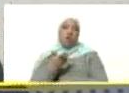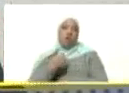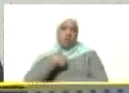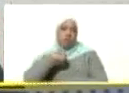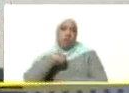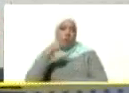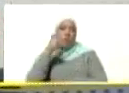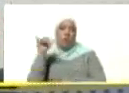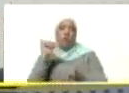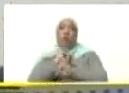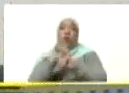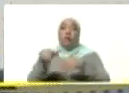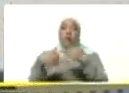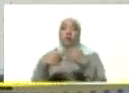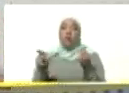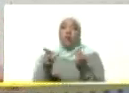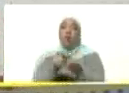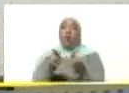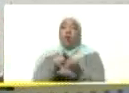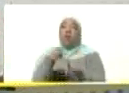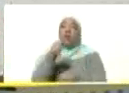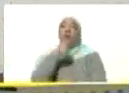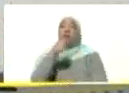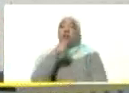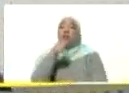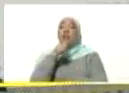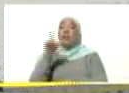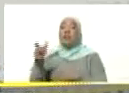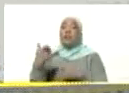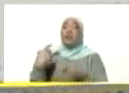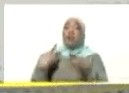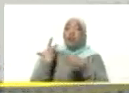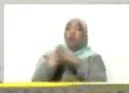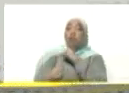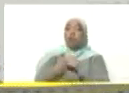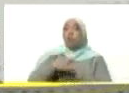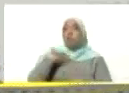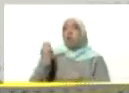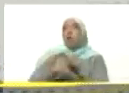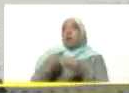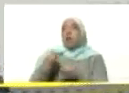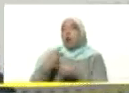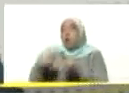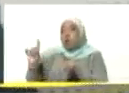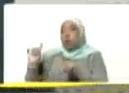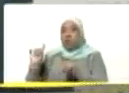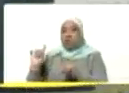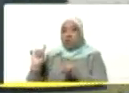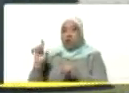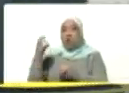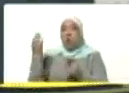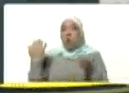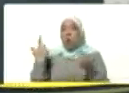Like Jumbie running away from holy water. Sencillamente estás huyendo porque no puedes hacer otra cosa.